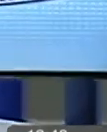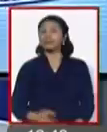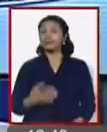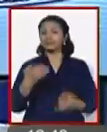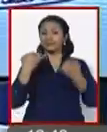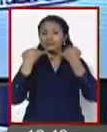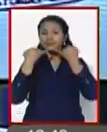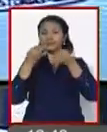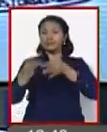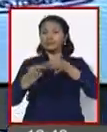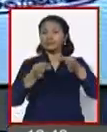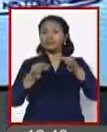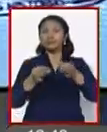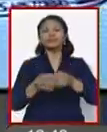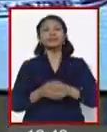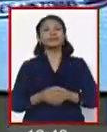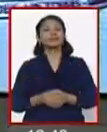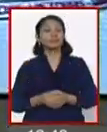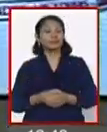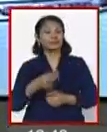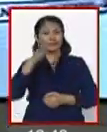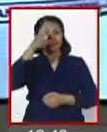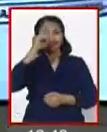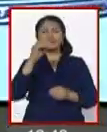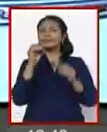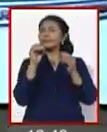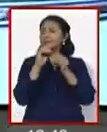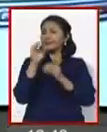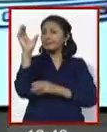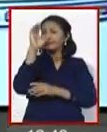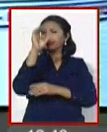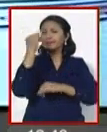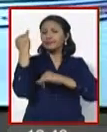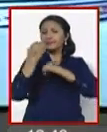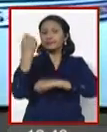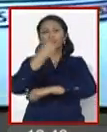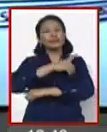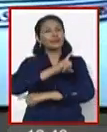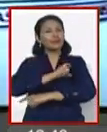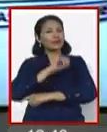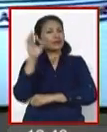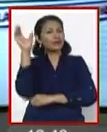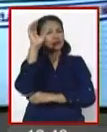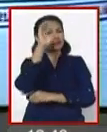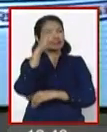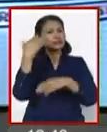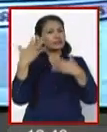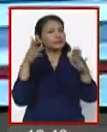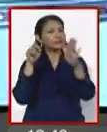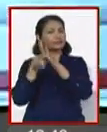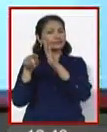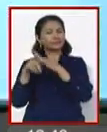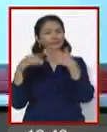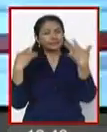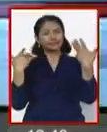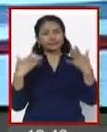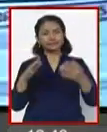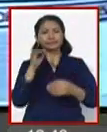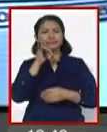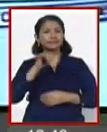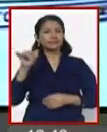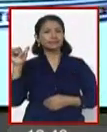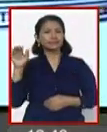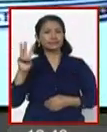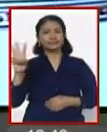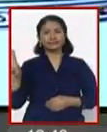Sobre esa información hablamos a continuación del delincuente más buscado en los últimos días por la policía y que fue abatido a tiros ayer